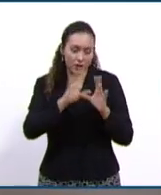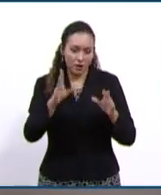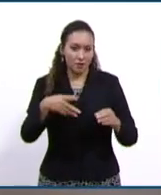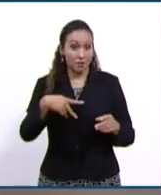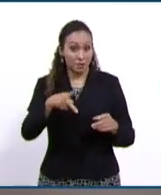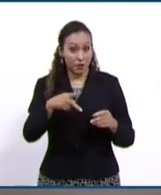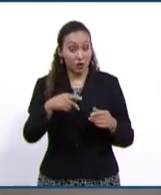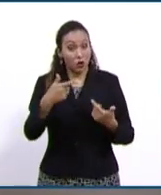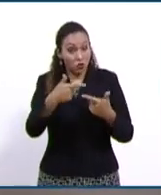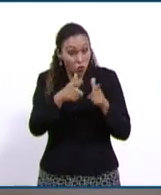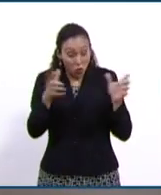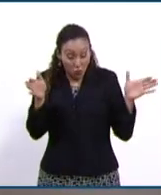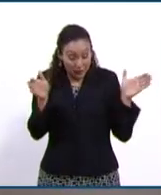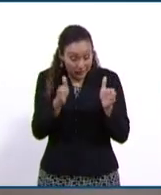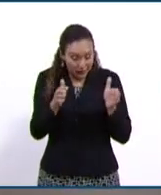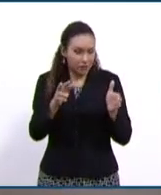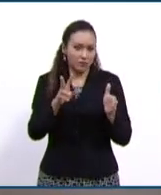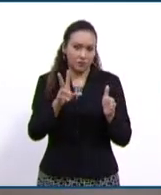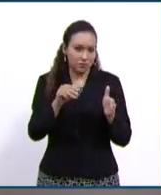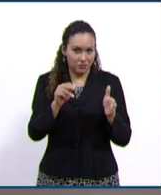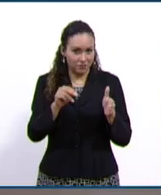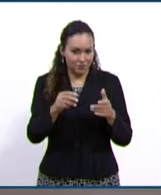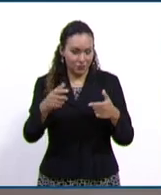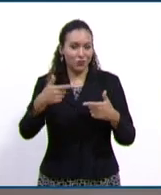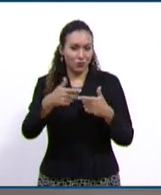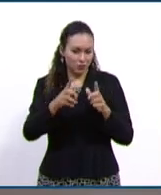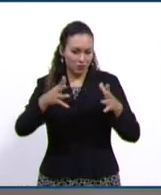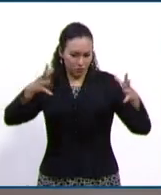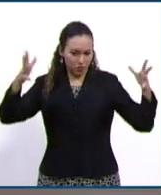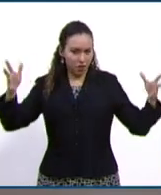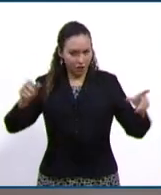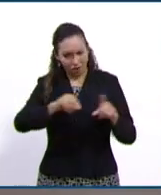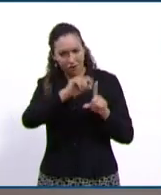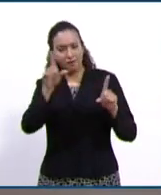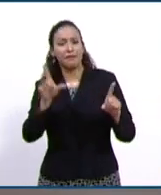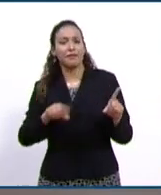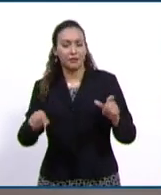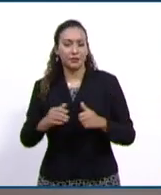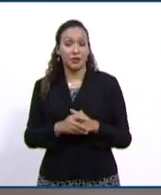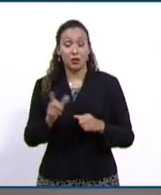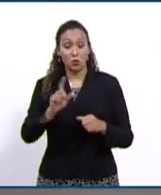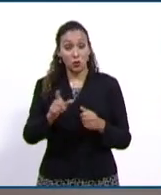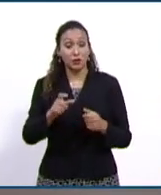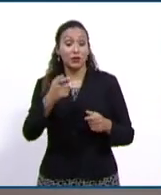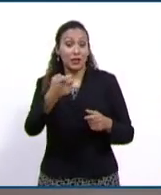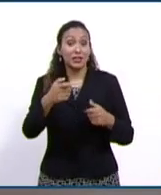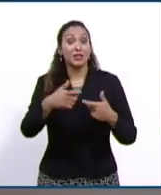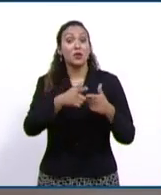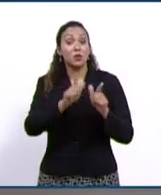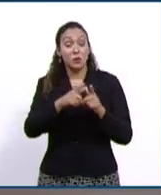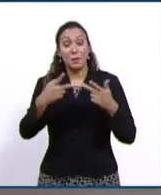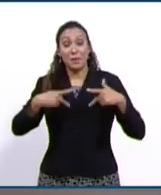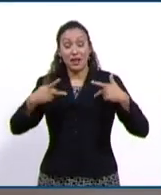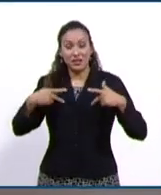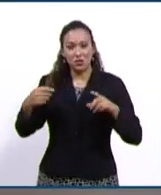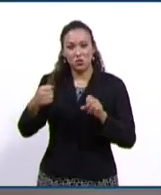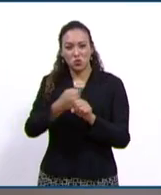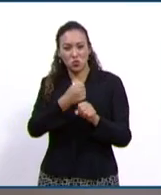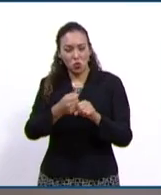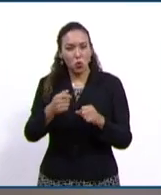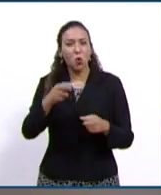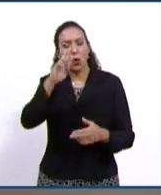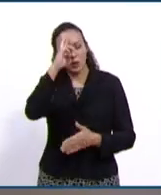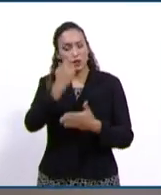grupo minoritario cuyos derechos e intereses se encuentren en riesgo de ser vulnerados por parte de una mayoría ajena a ese